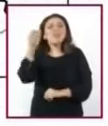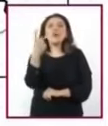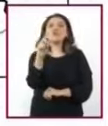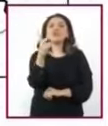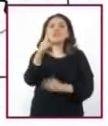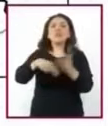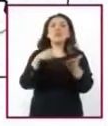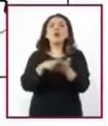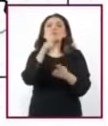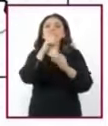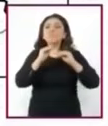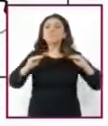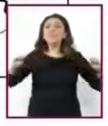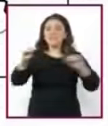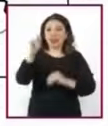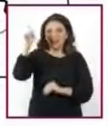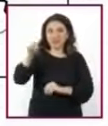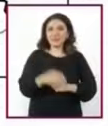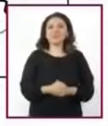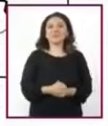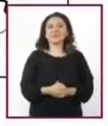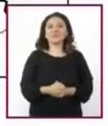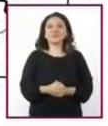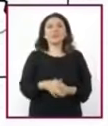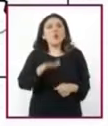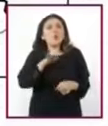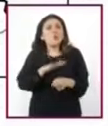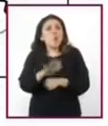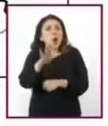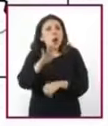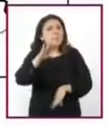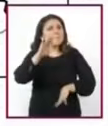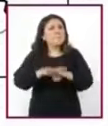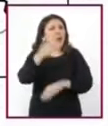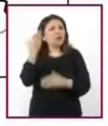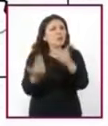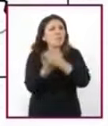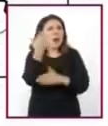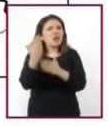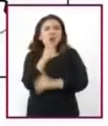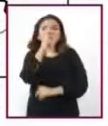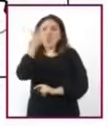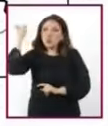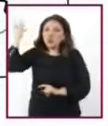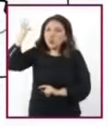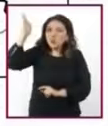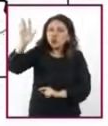diciembre en el silencio. ¿Qué parte del día tiene luz natural?